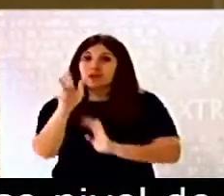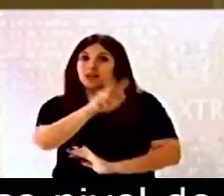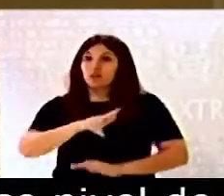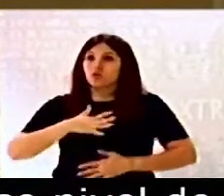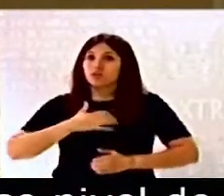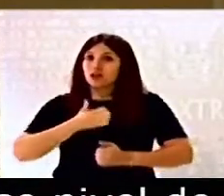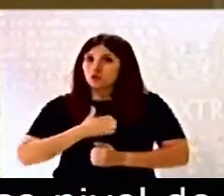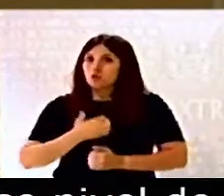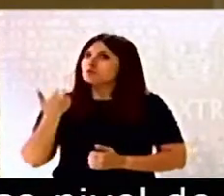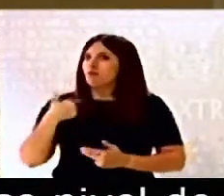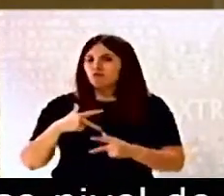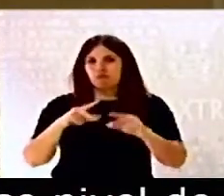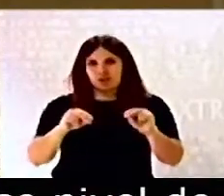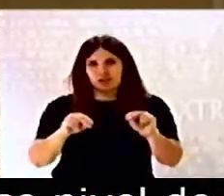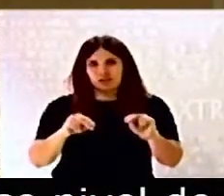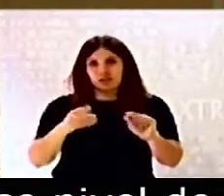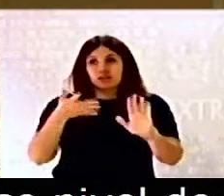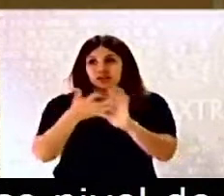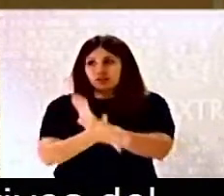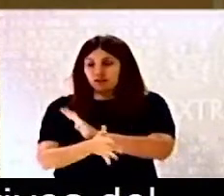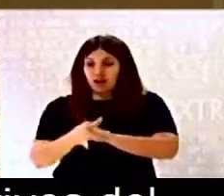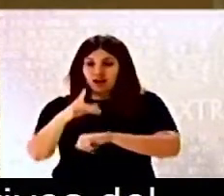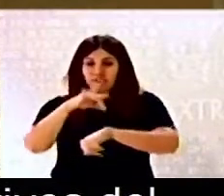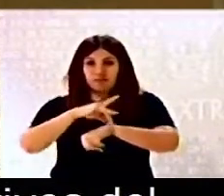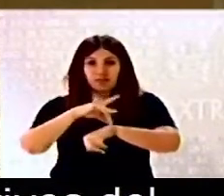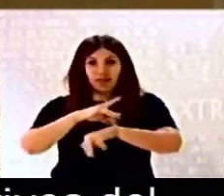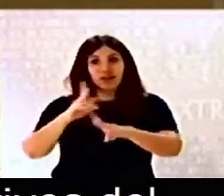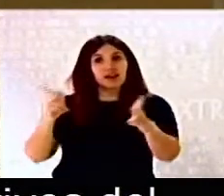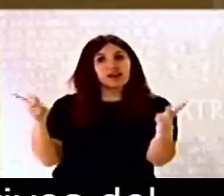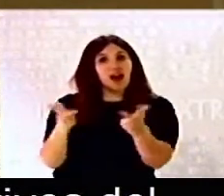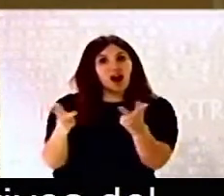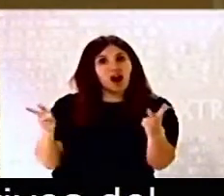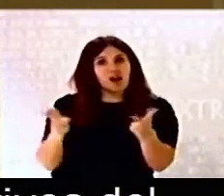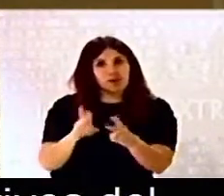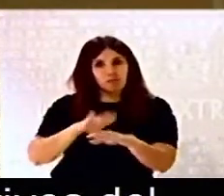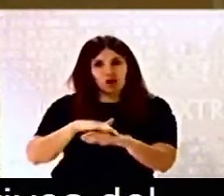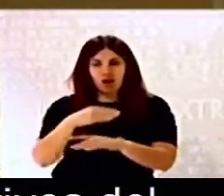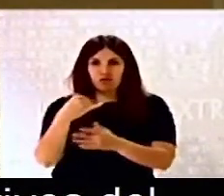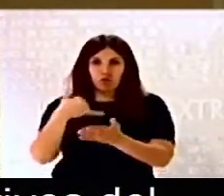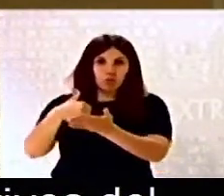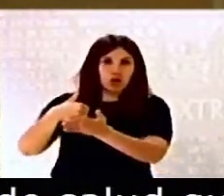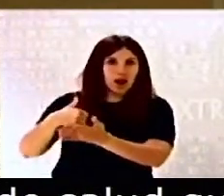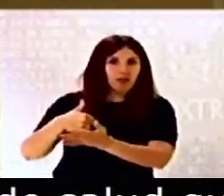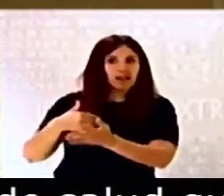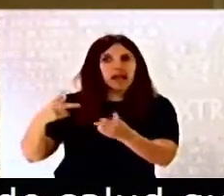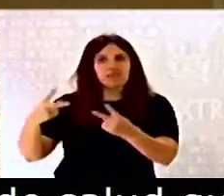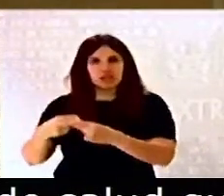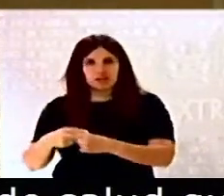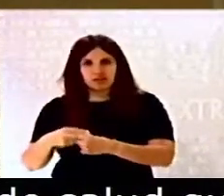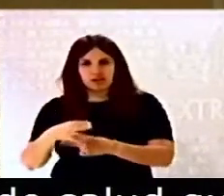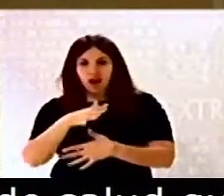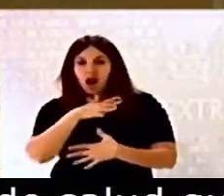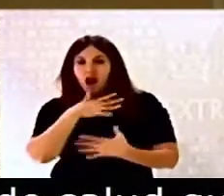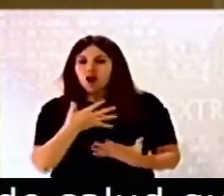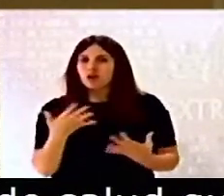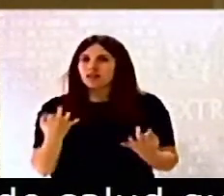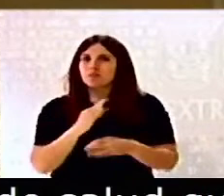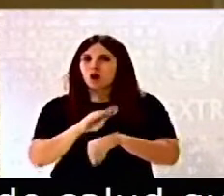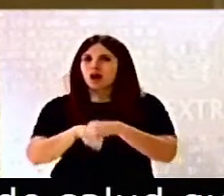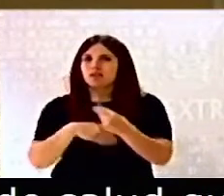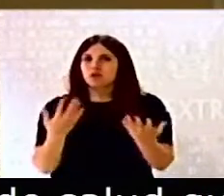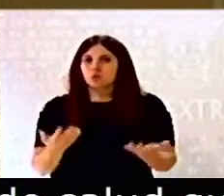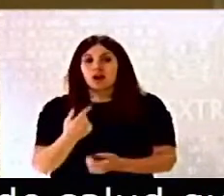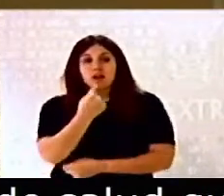prevenir los casos más vulnerables, las enfermedades graves en la población más vulnerable, y ahora lo que tenemos es que reducir con las